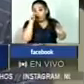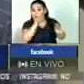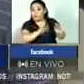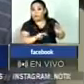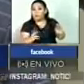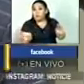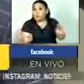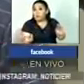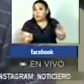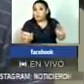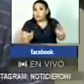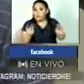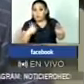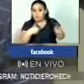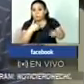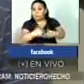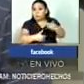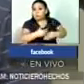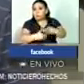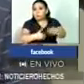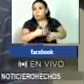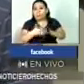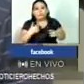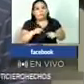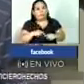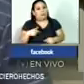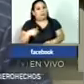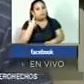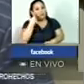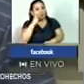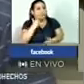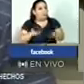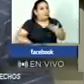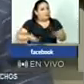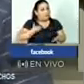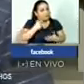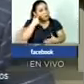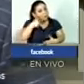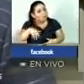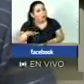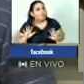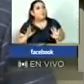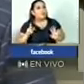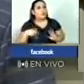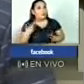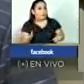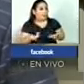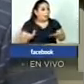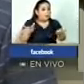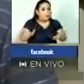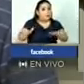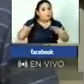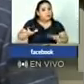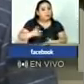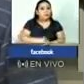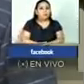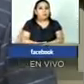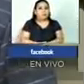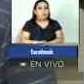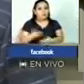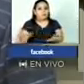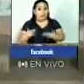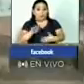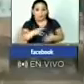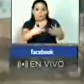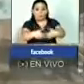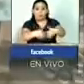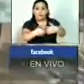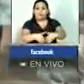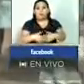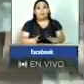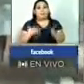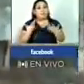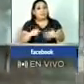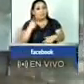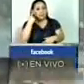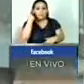pesar